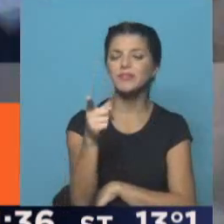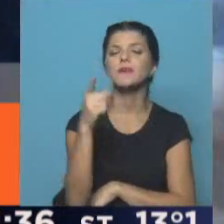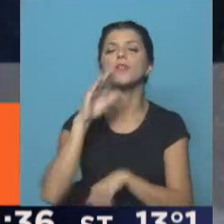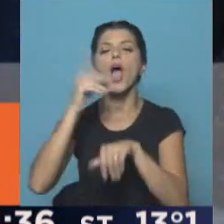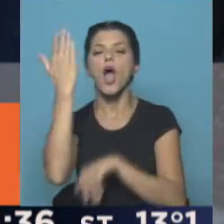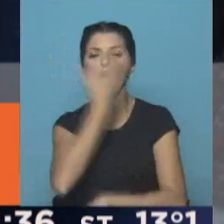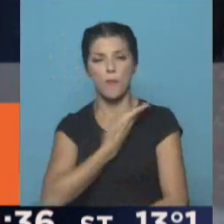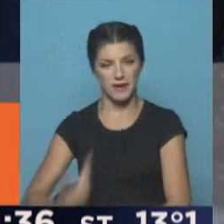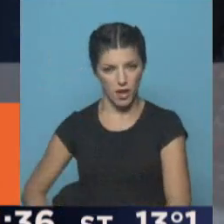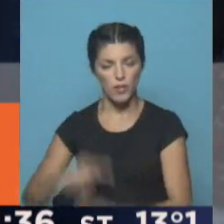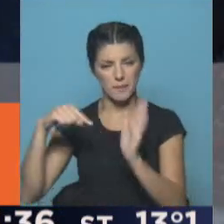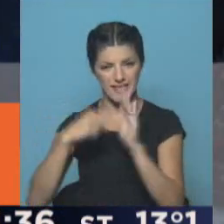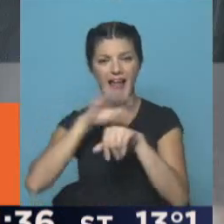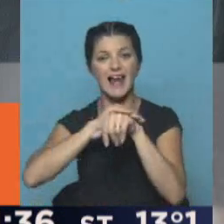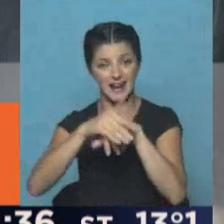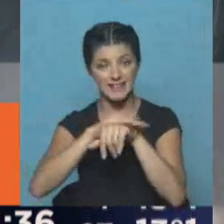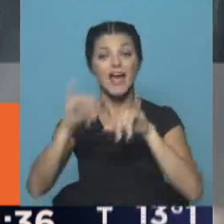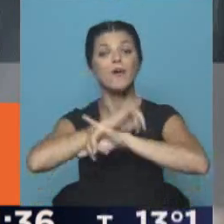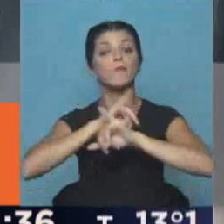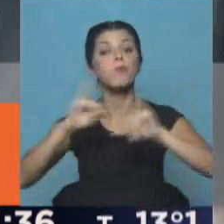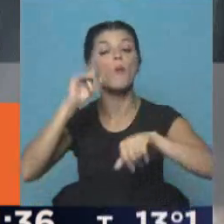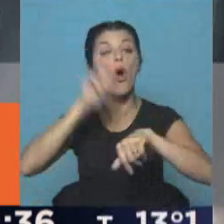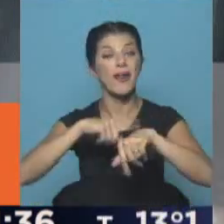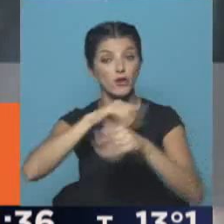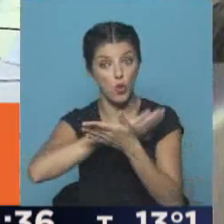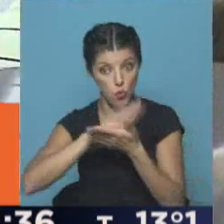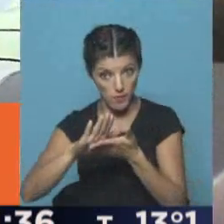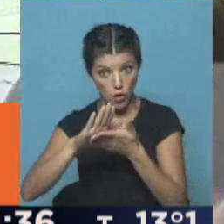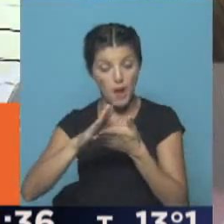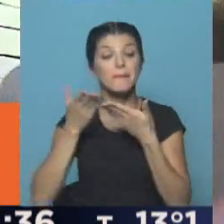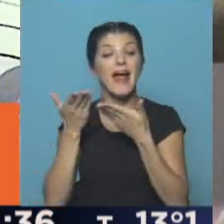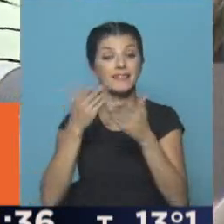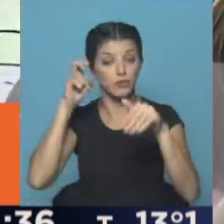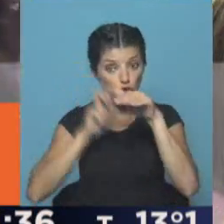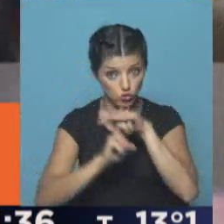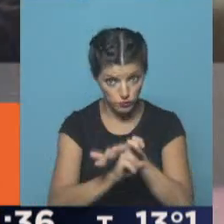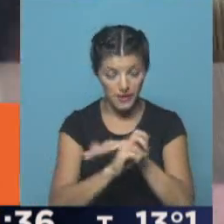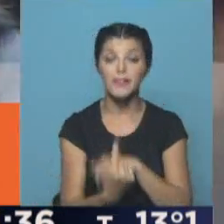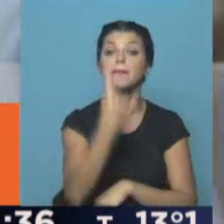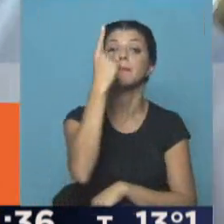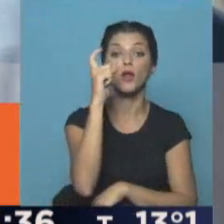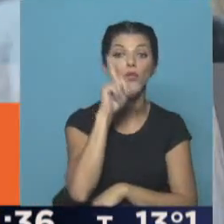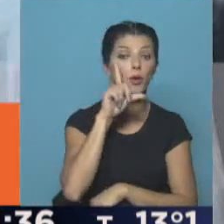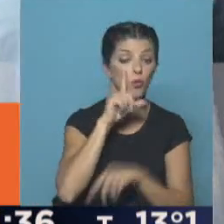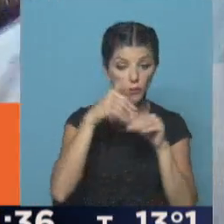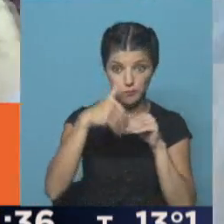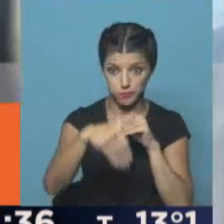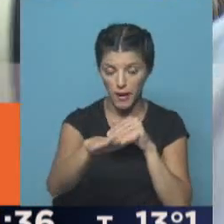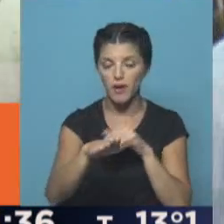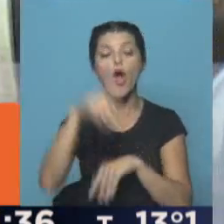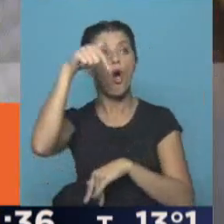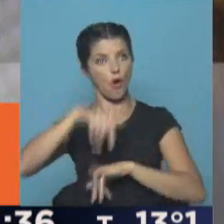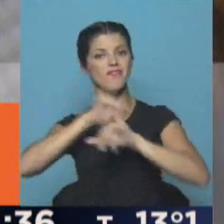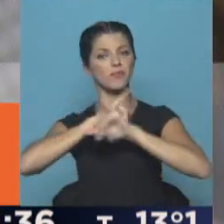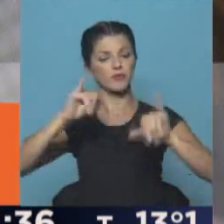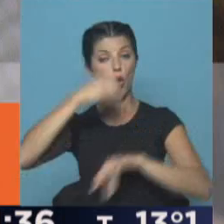Horacio Rodríguez Larreta, anunció los nuevos horarios que regirán para ese servicio a partir del 1 de julio. Hoy podemos anunciar